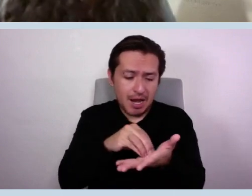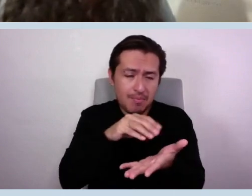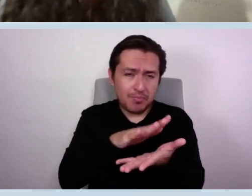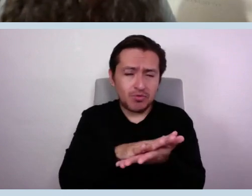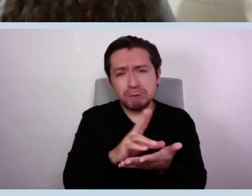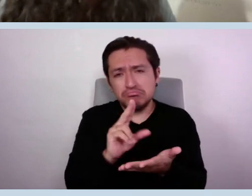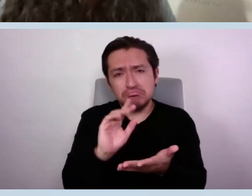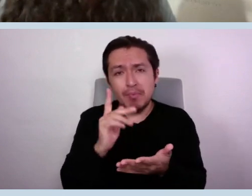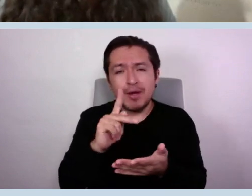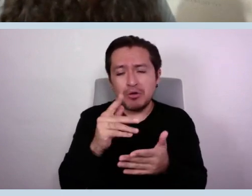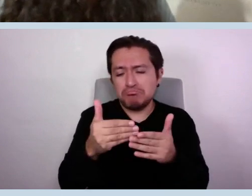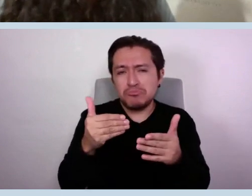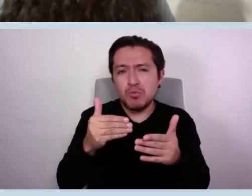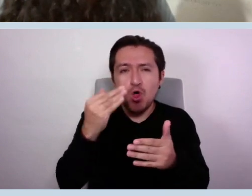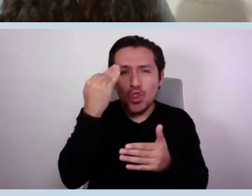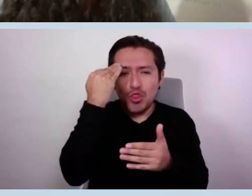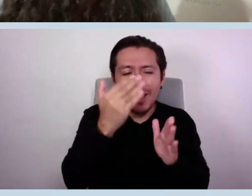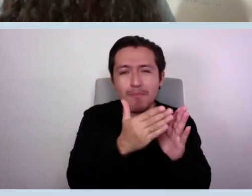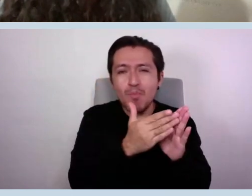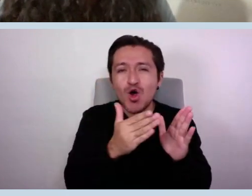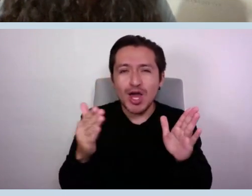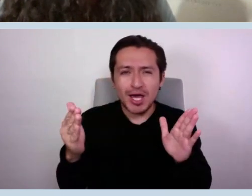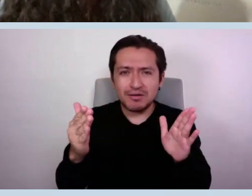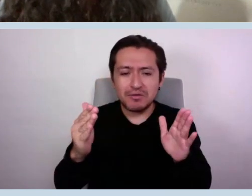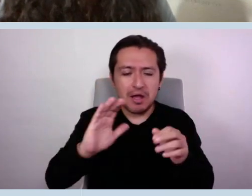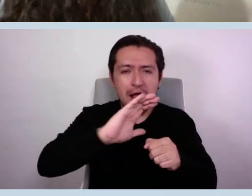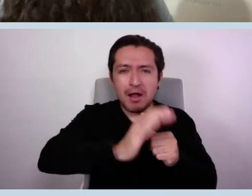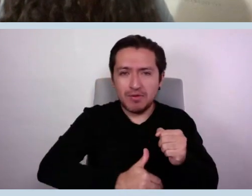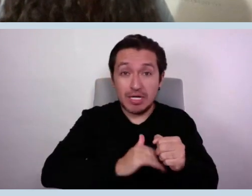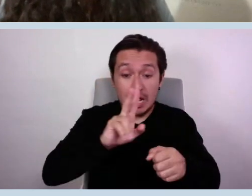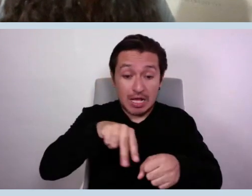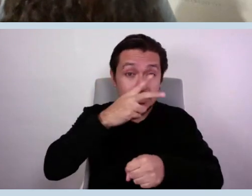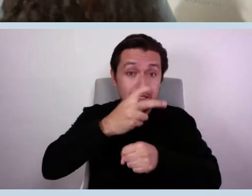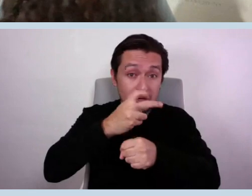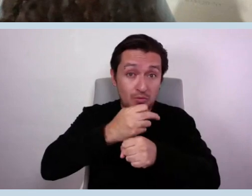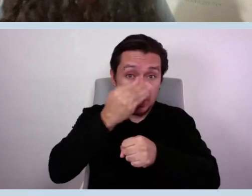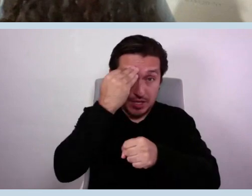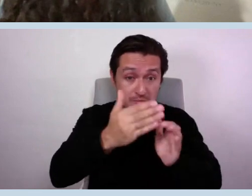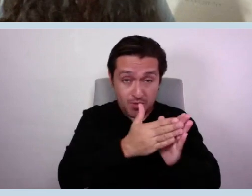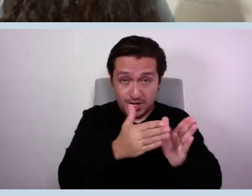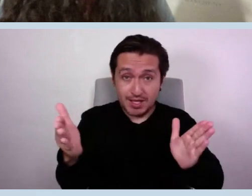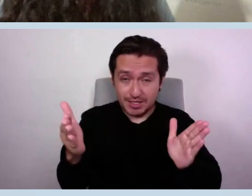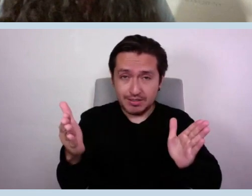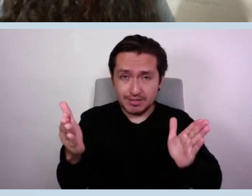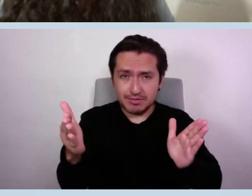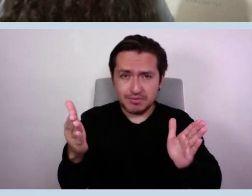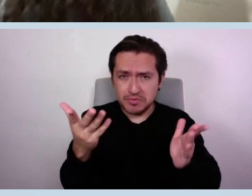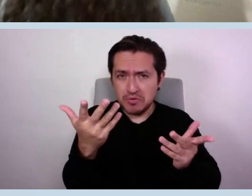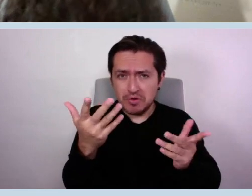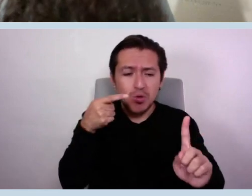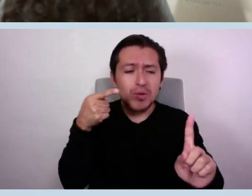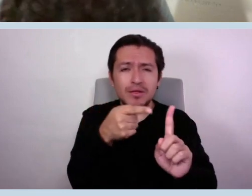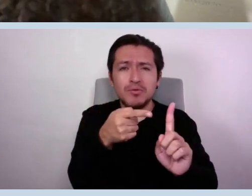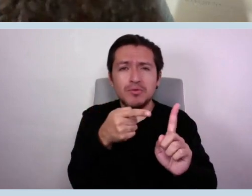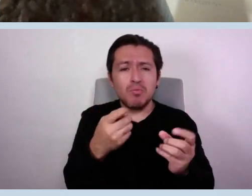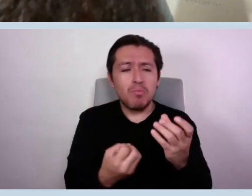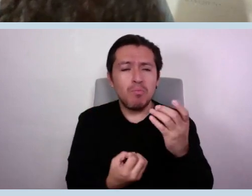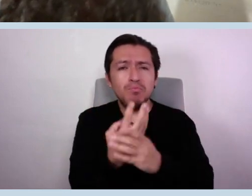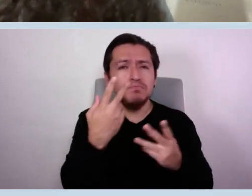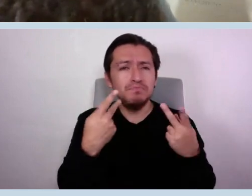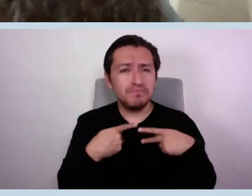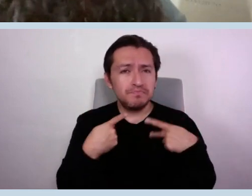apuntes la segunda temporada de apuntes comenzó también con la mira de integrar a nuevas personas